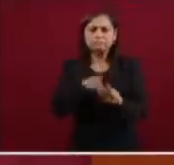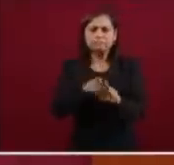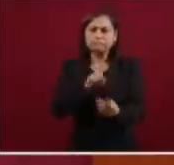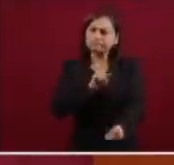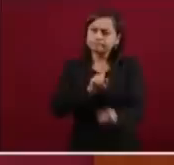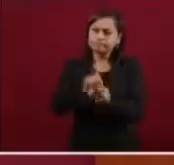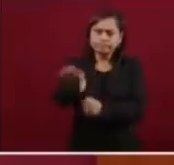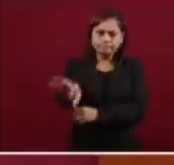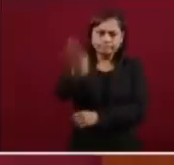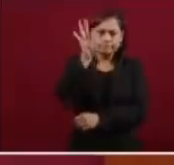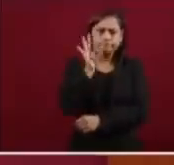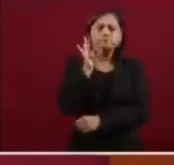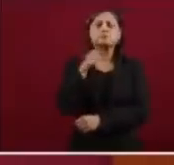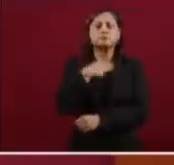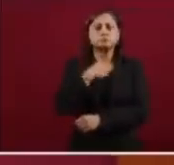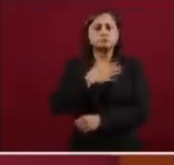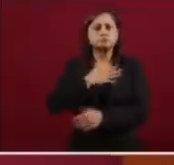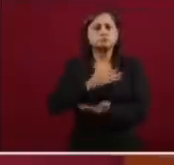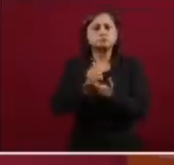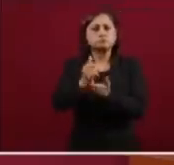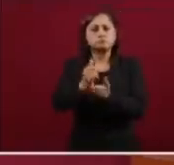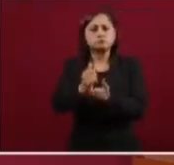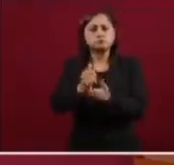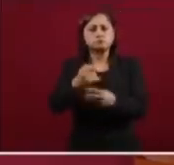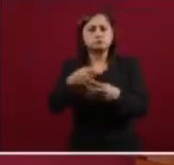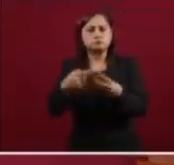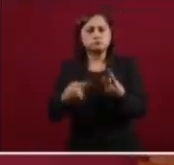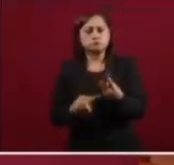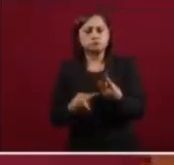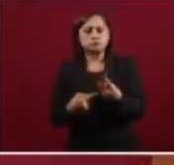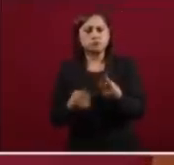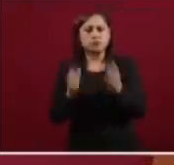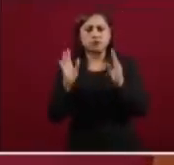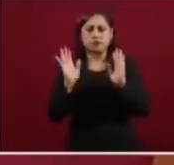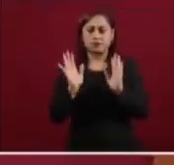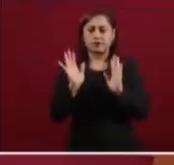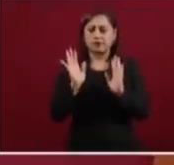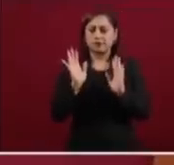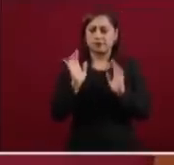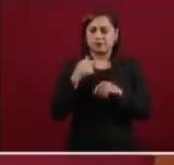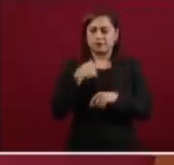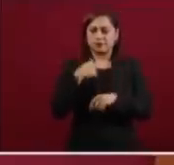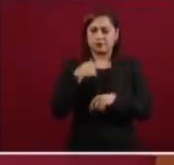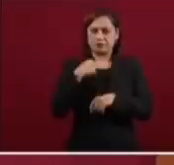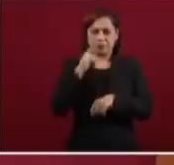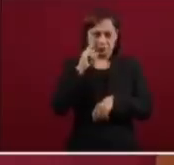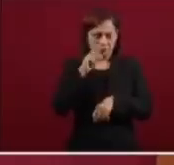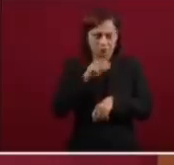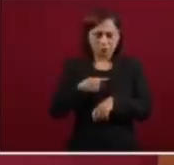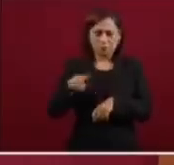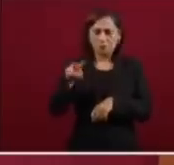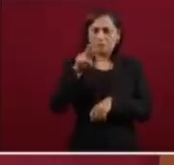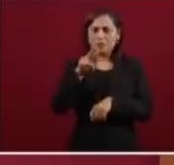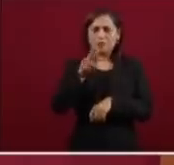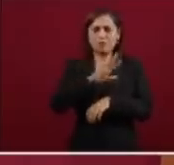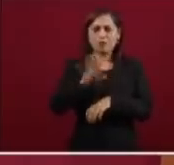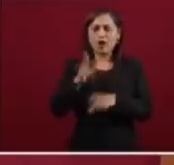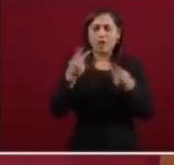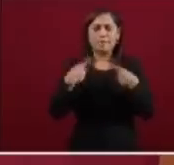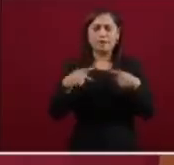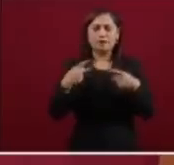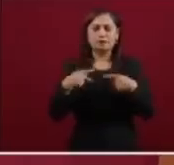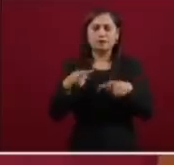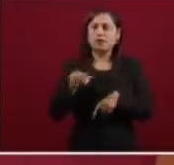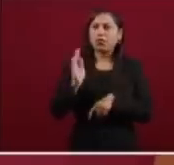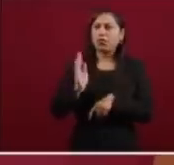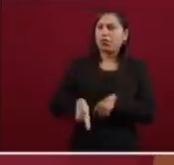y yo creo que ya nadie quiere ser manipulado o